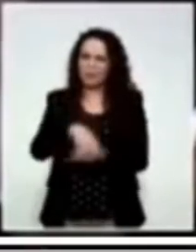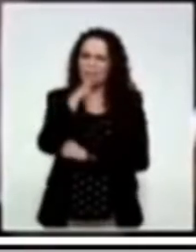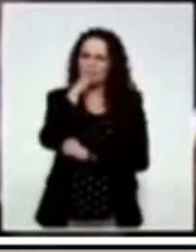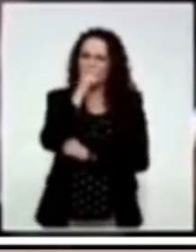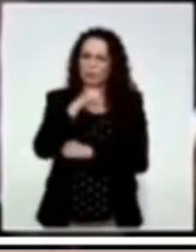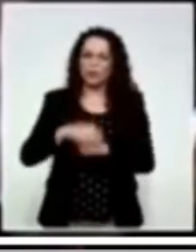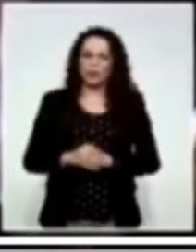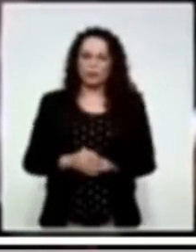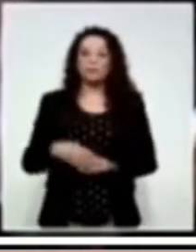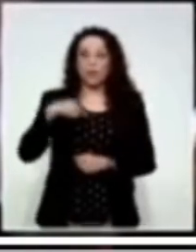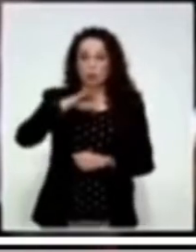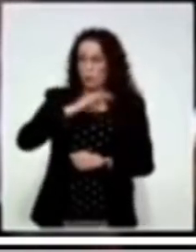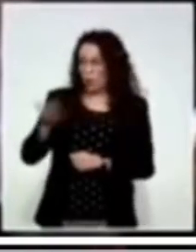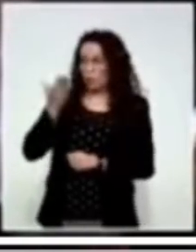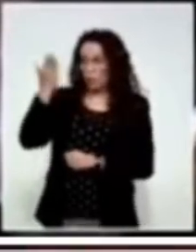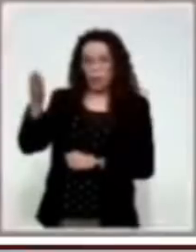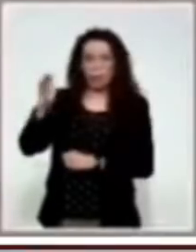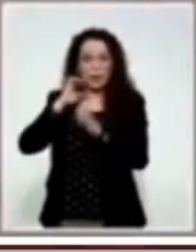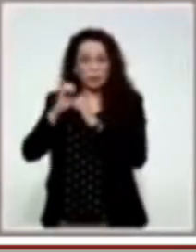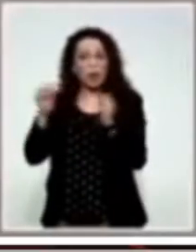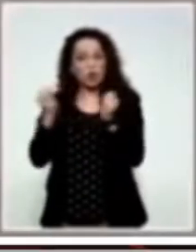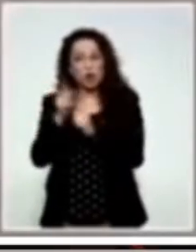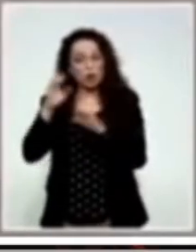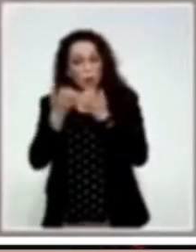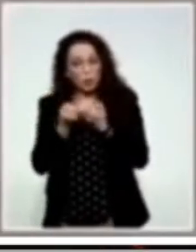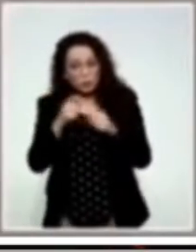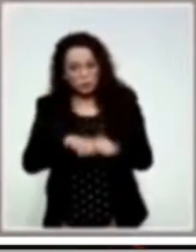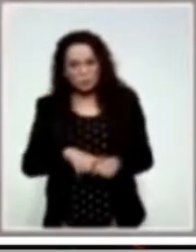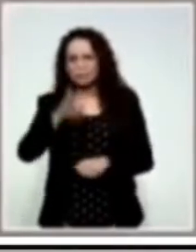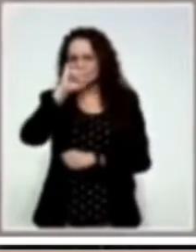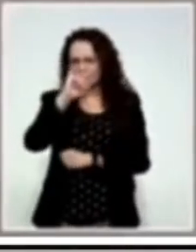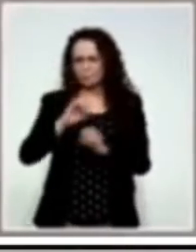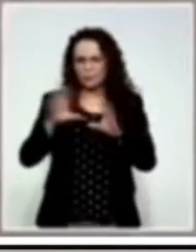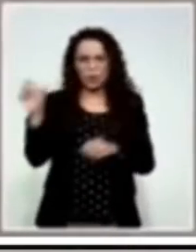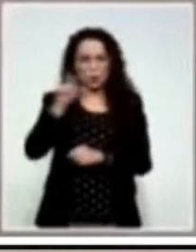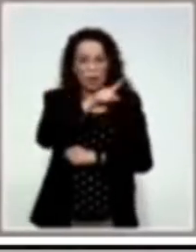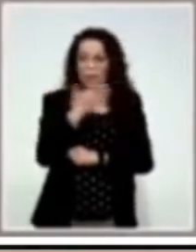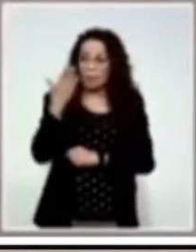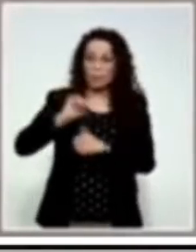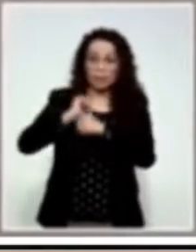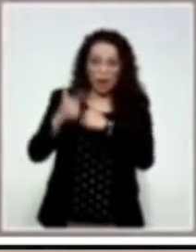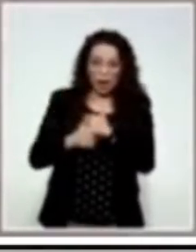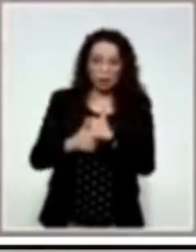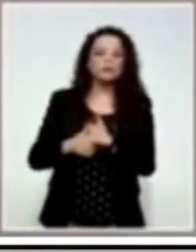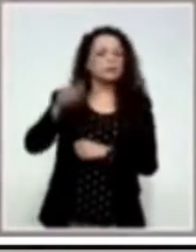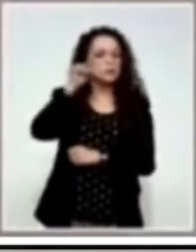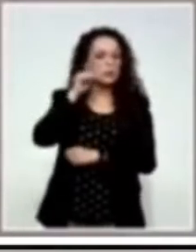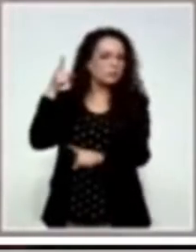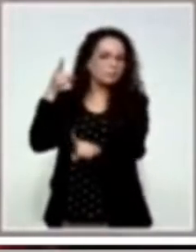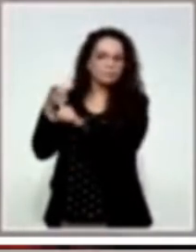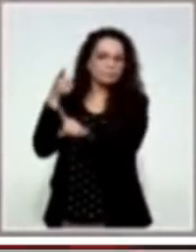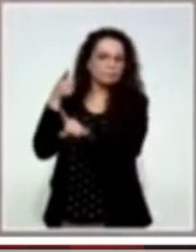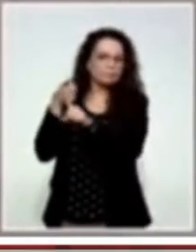tramitar, solicitar esta entrevista. Siempre que ustedes solicitan alguna entrevista con una ministra o ministro, Comunicación